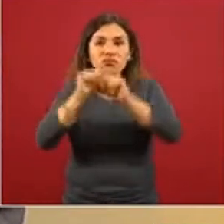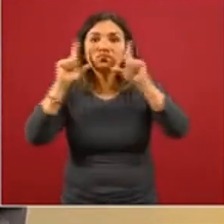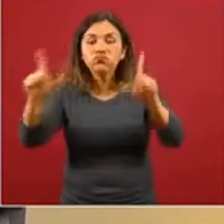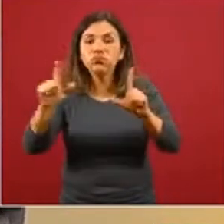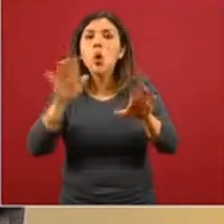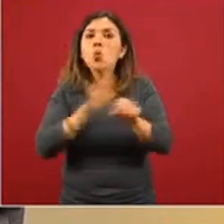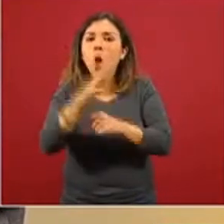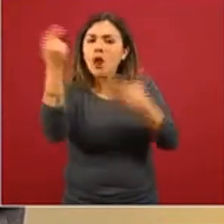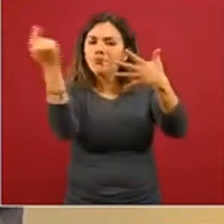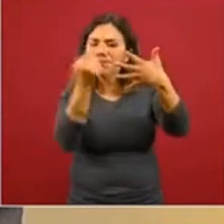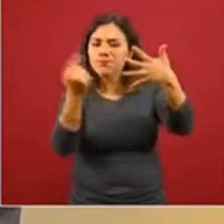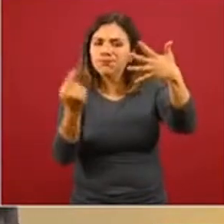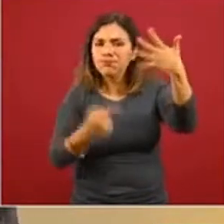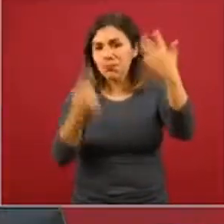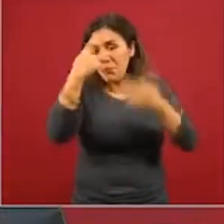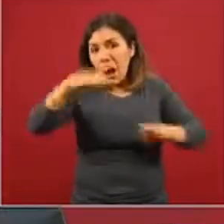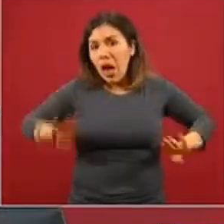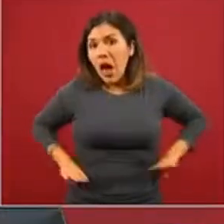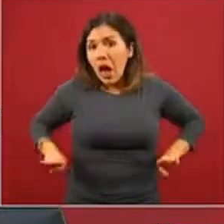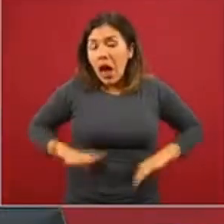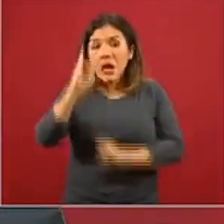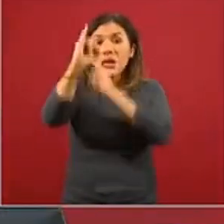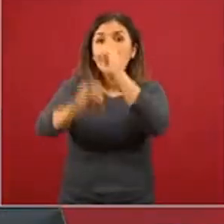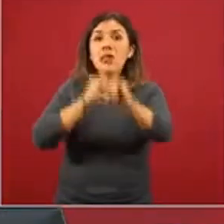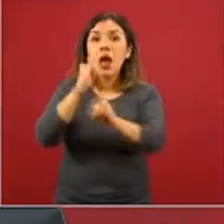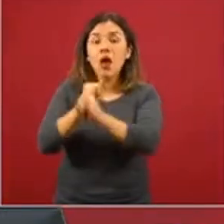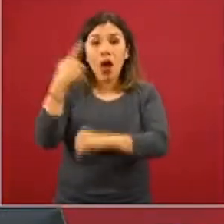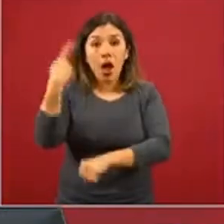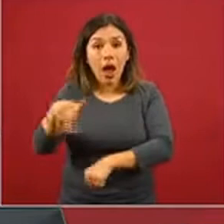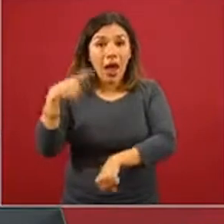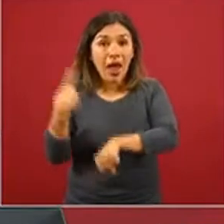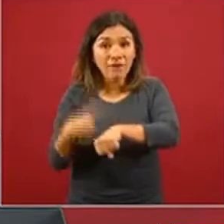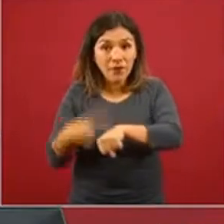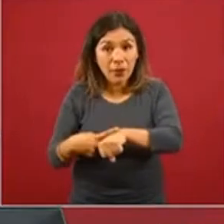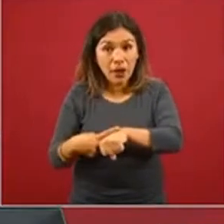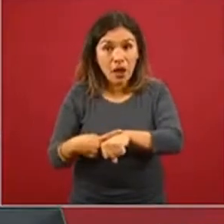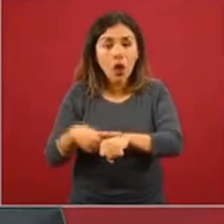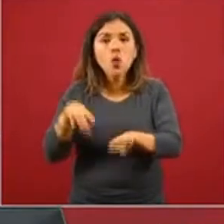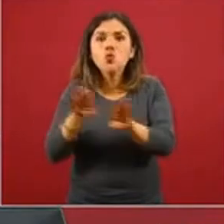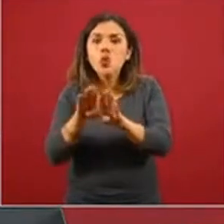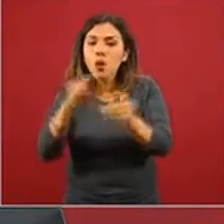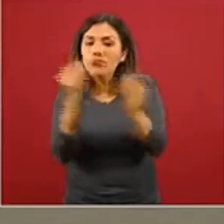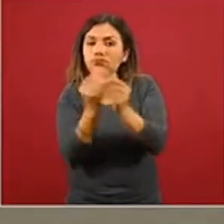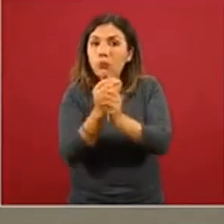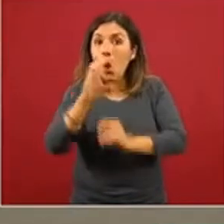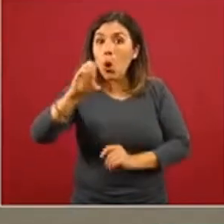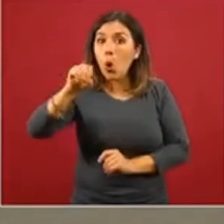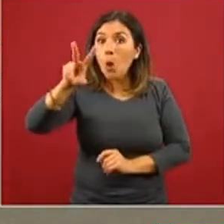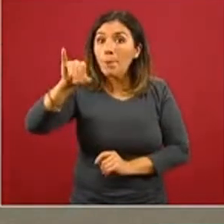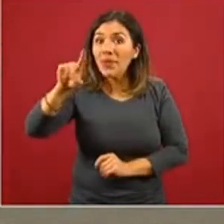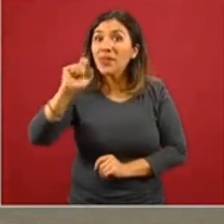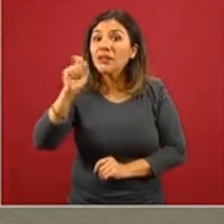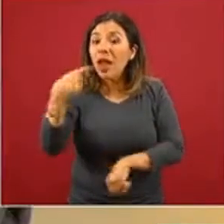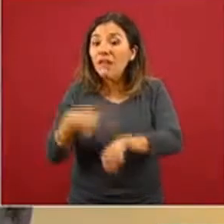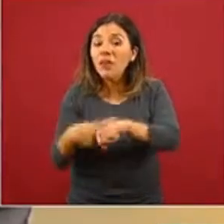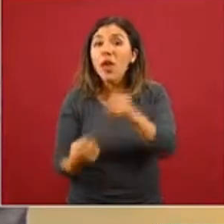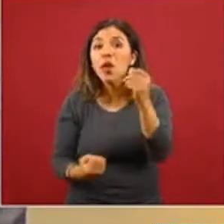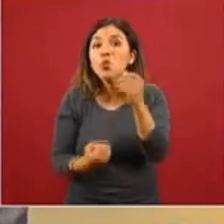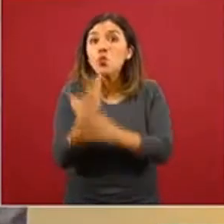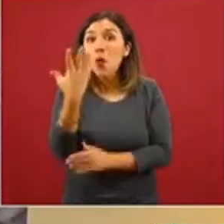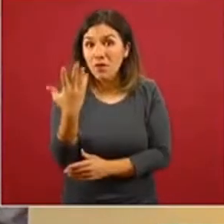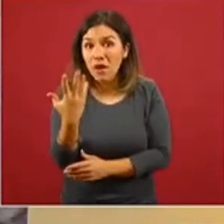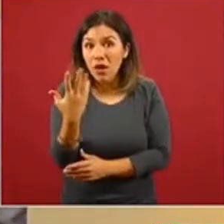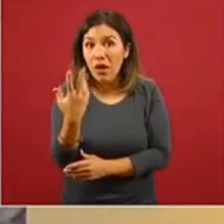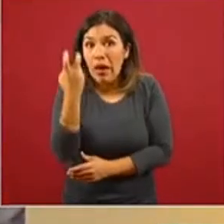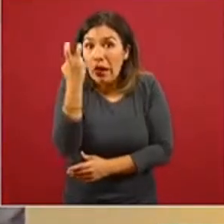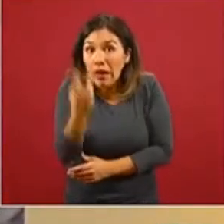los lineamientos de la Clasificación Internacional de Enfermedades para clasificar a COVID como enfermedad nueva